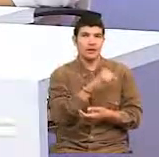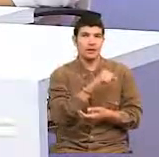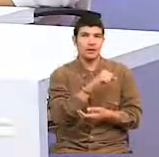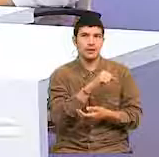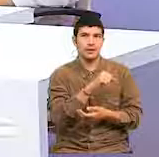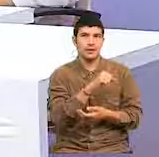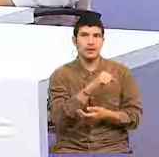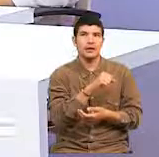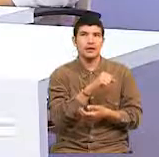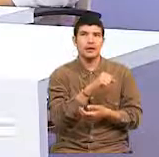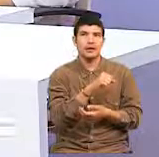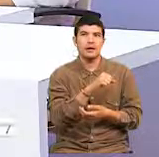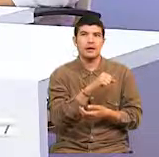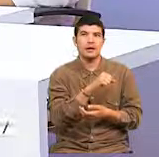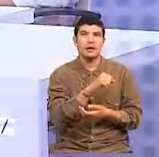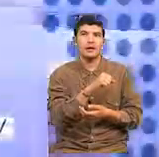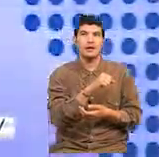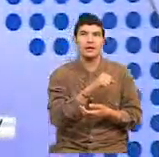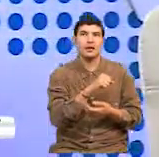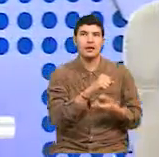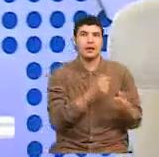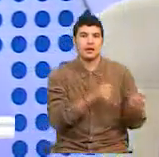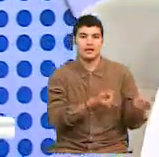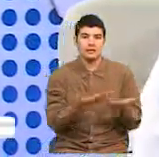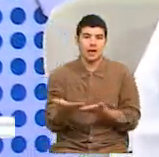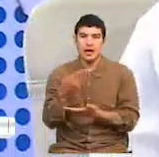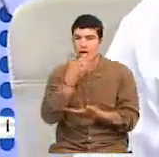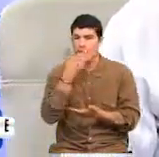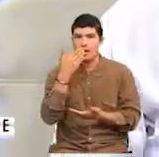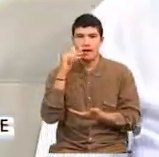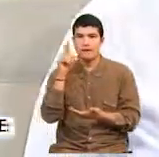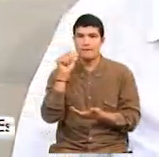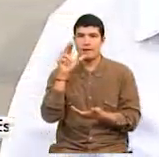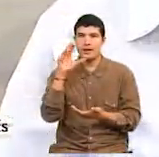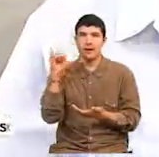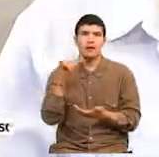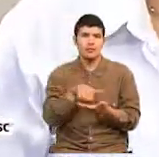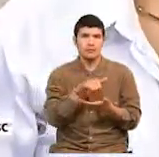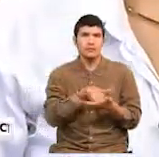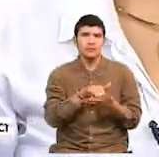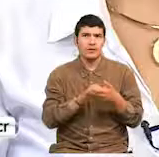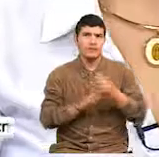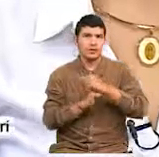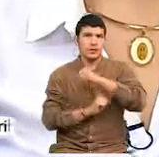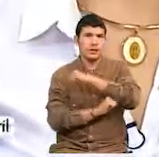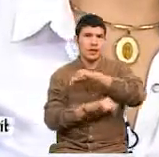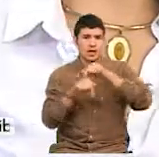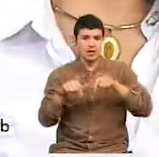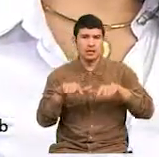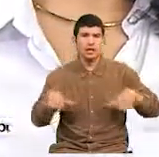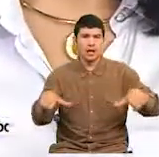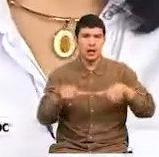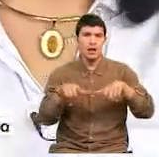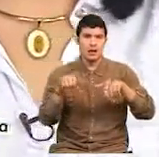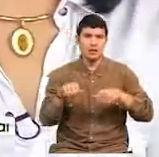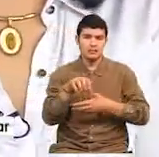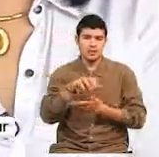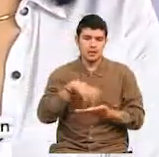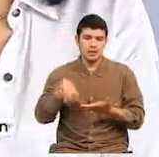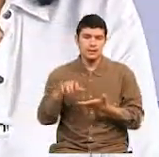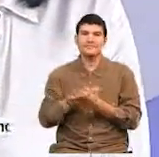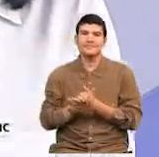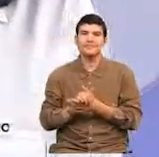que se entregaron las FARC y estamos fortaleciendo el Ejército Nacional aquí en esta jurisdicción. Pues,